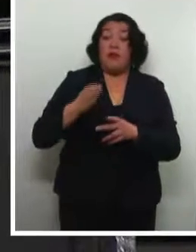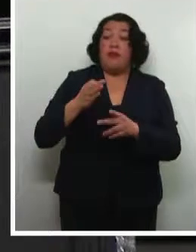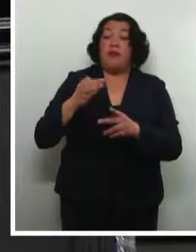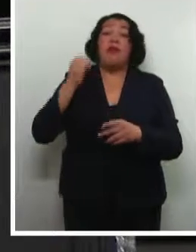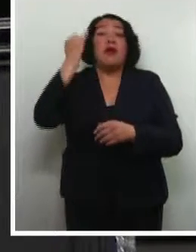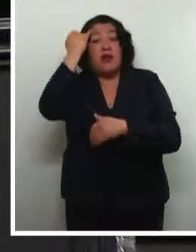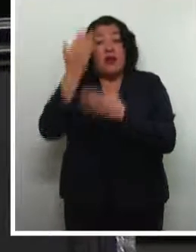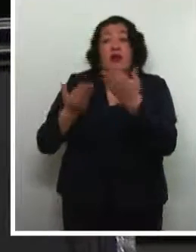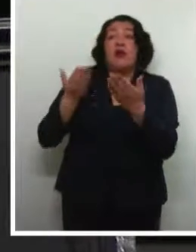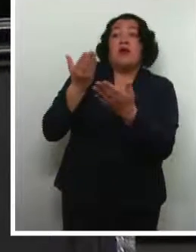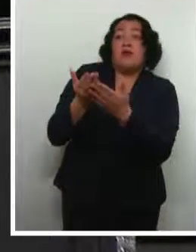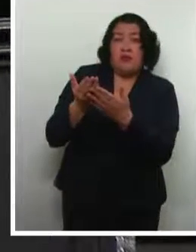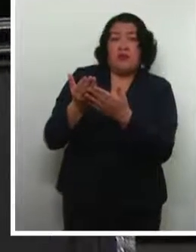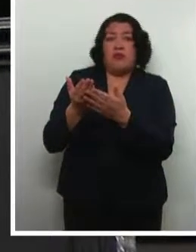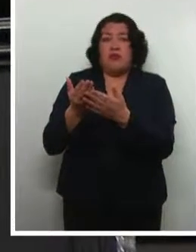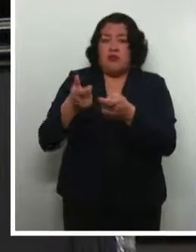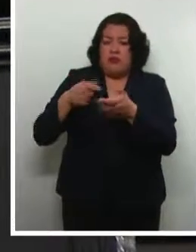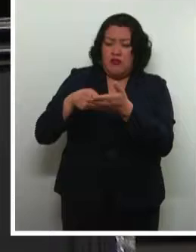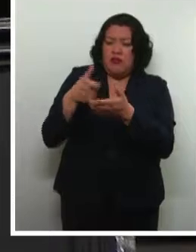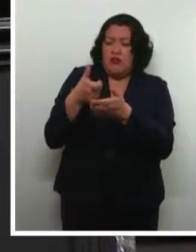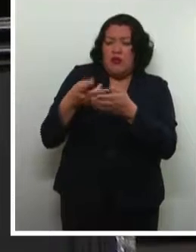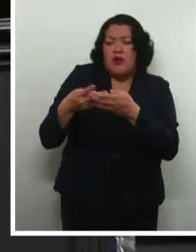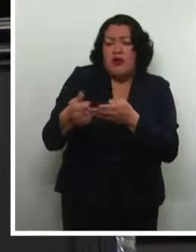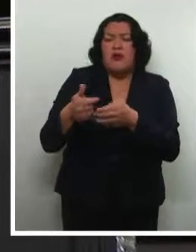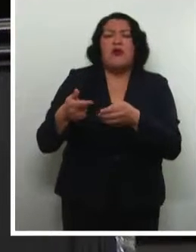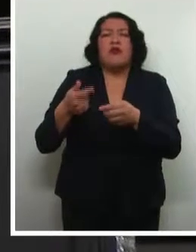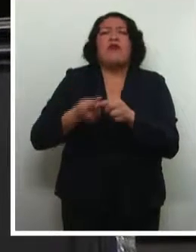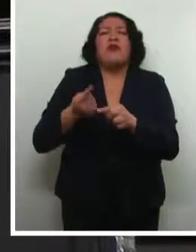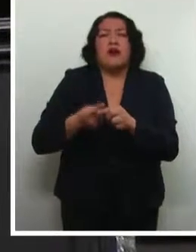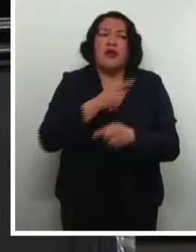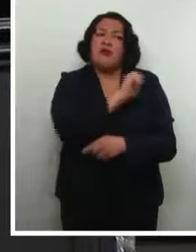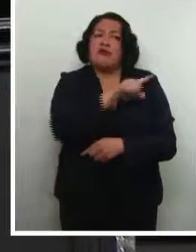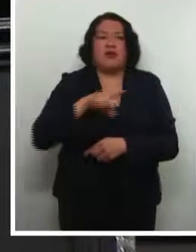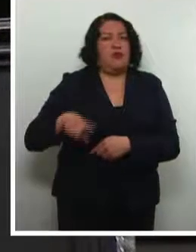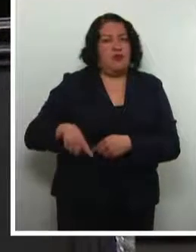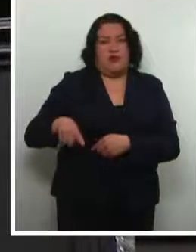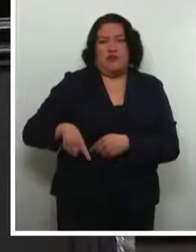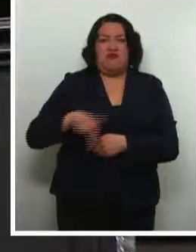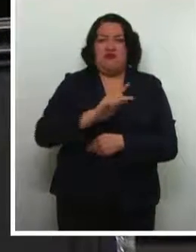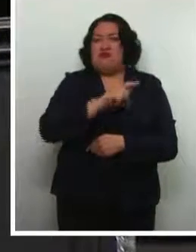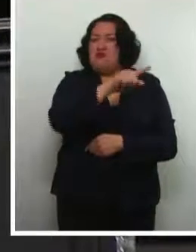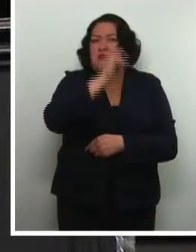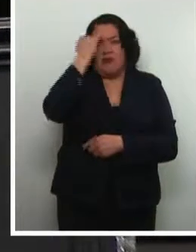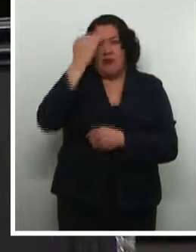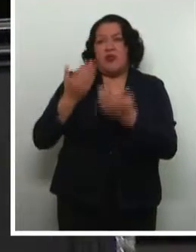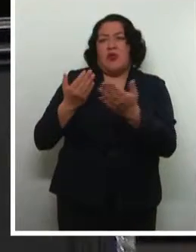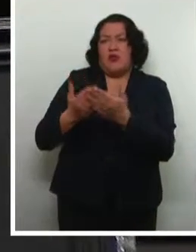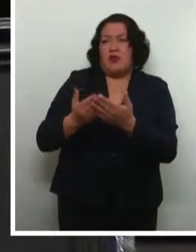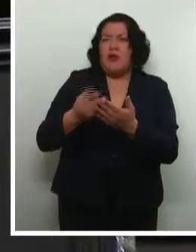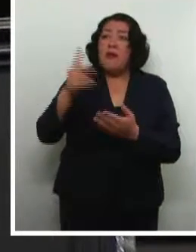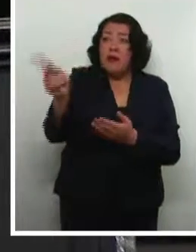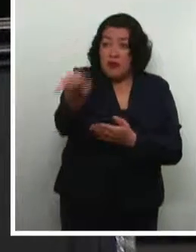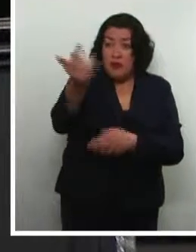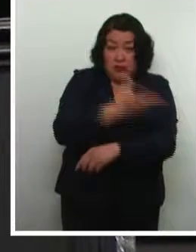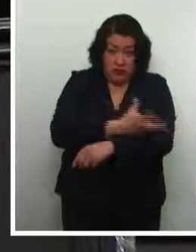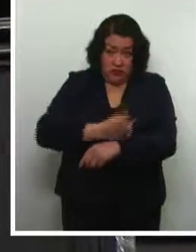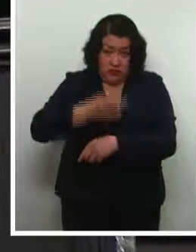los propios ciudadanos. En ese sentido, tomando en cuenta la